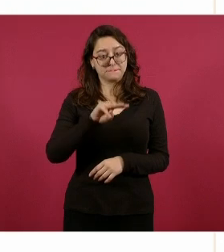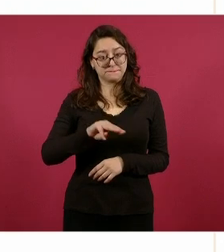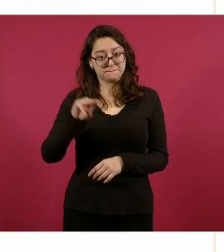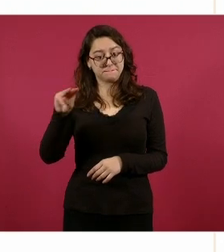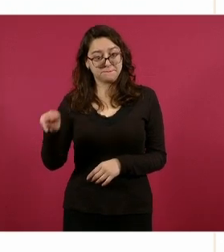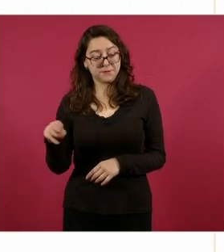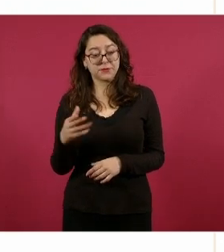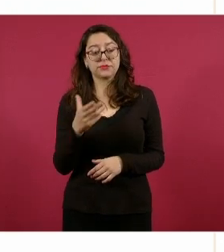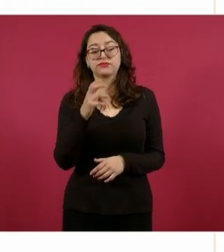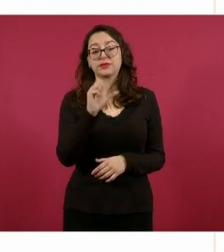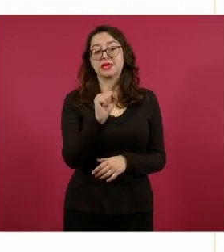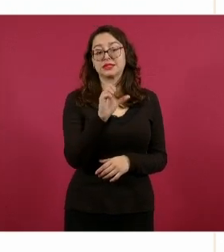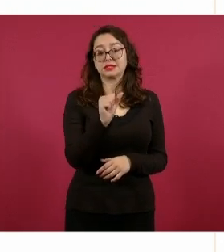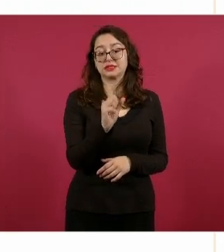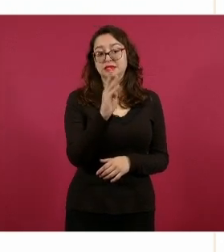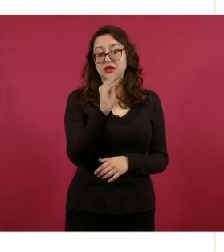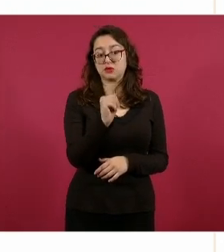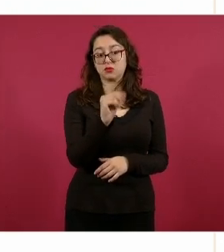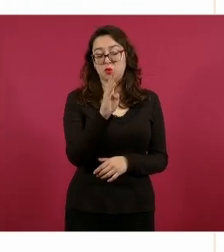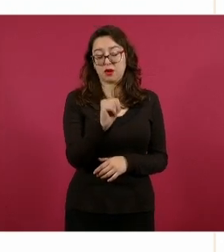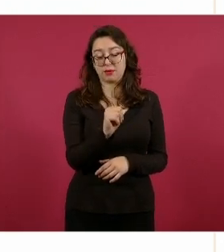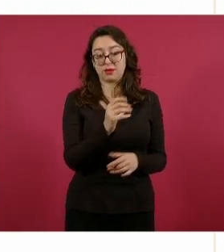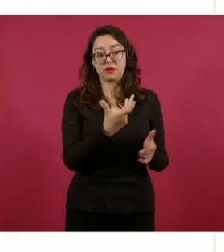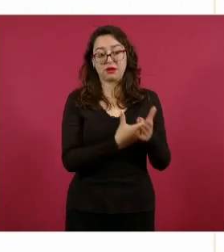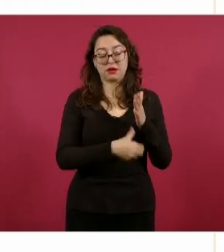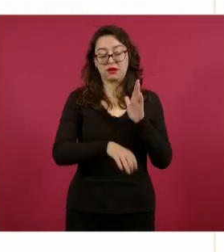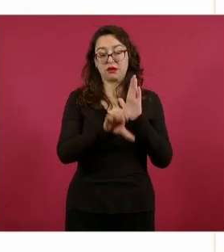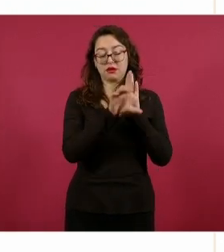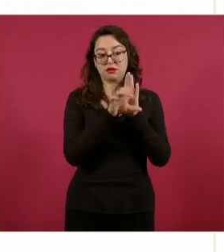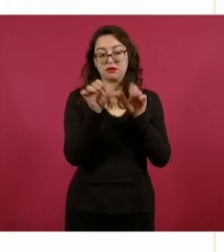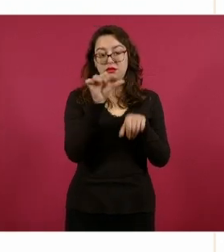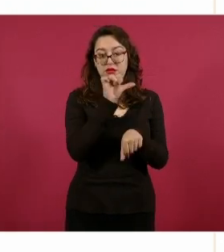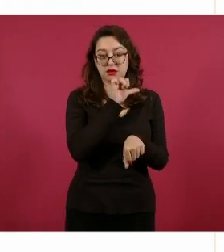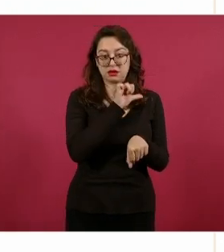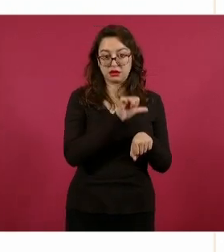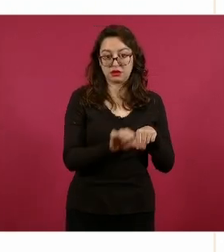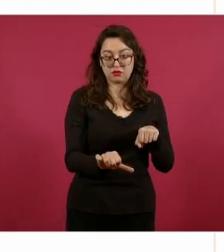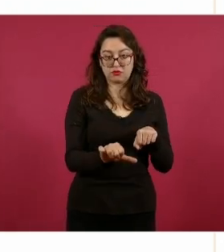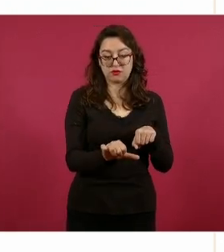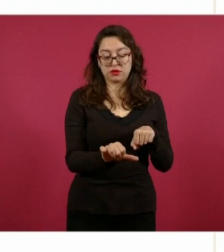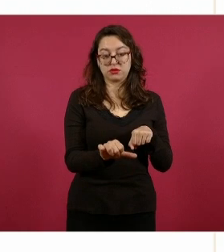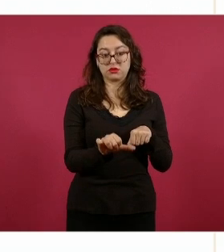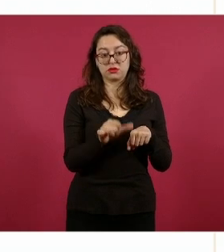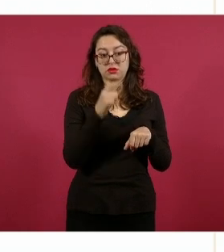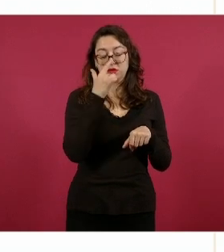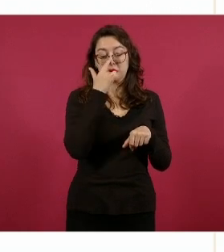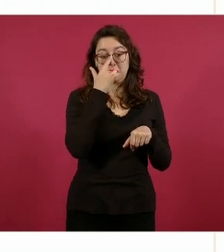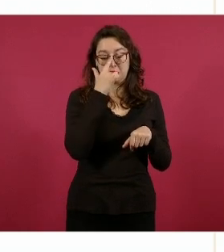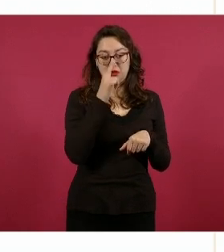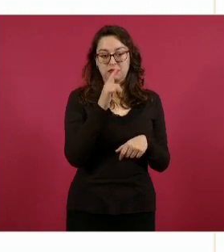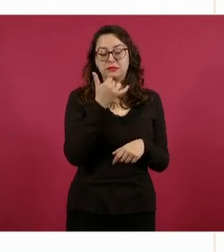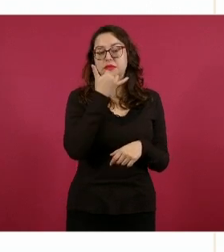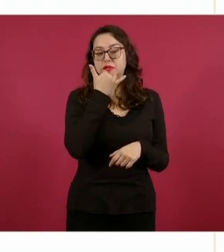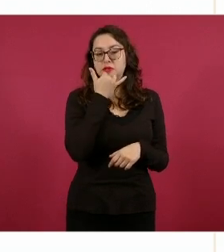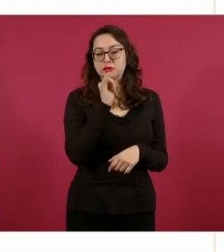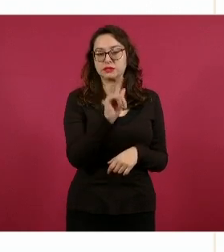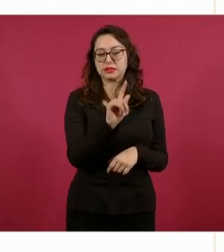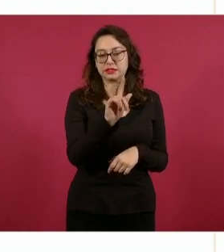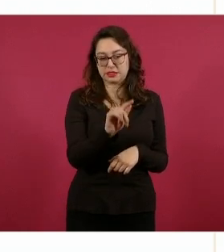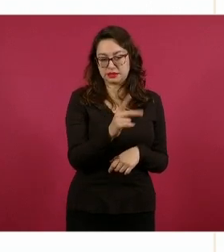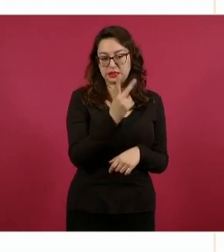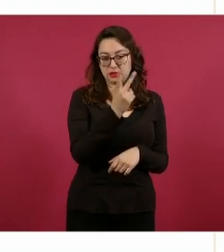los 69 quirófanos que tienen todos los hospitales de IMSS Bienestar, perdón, de los 72